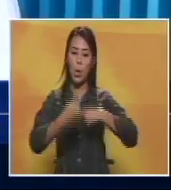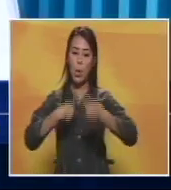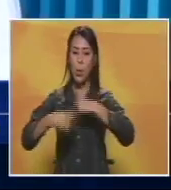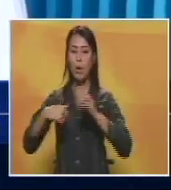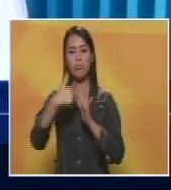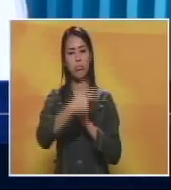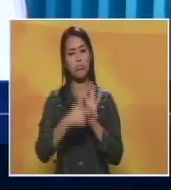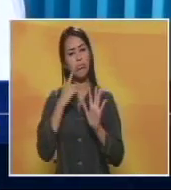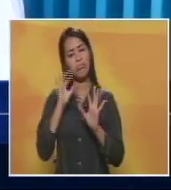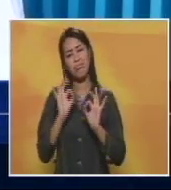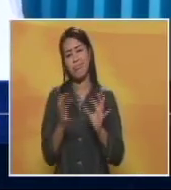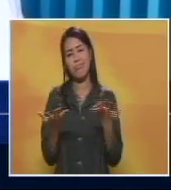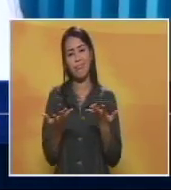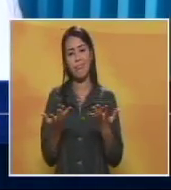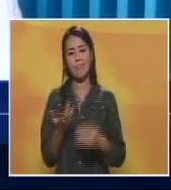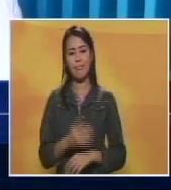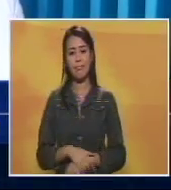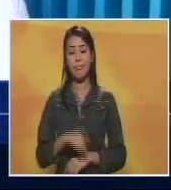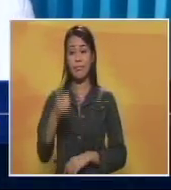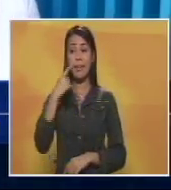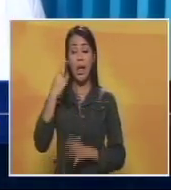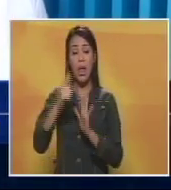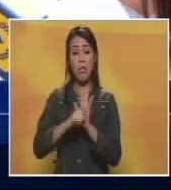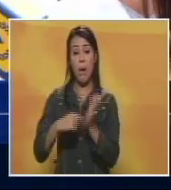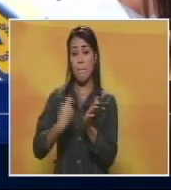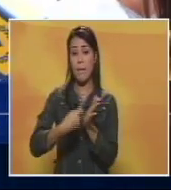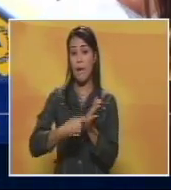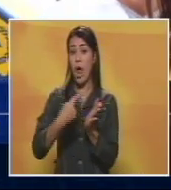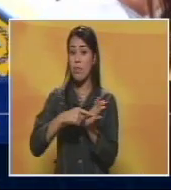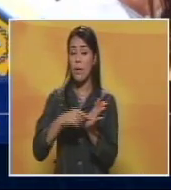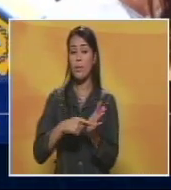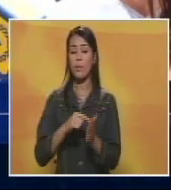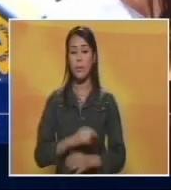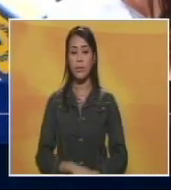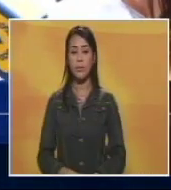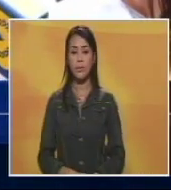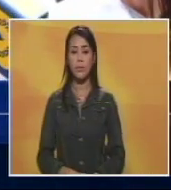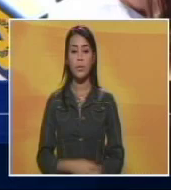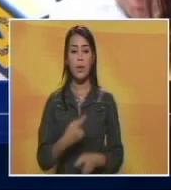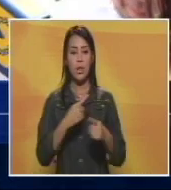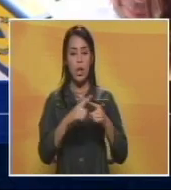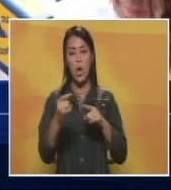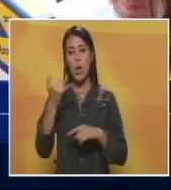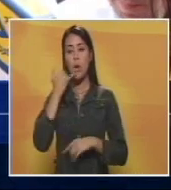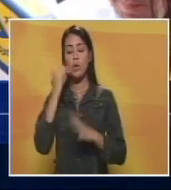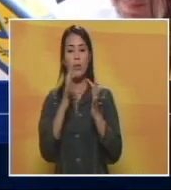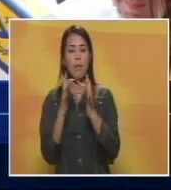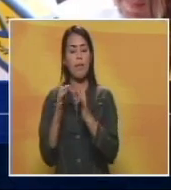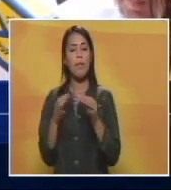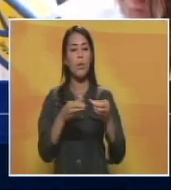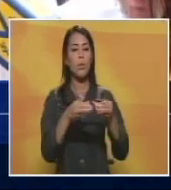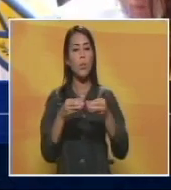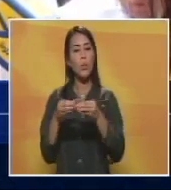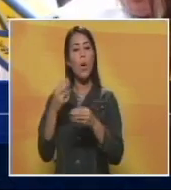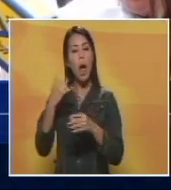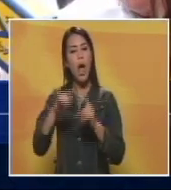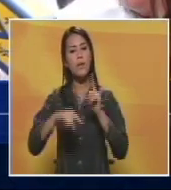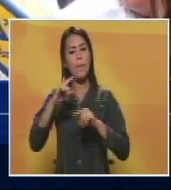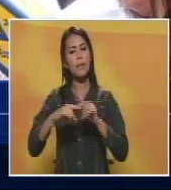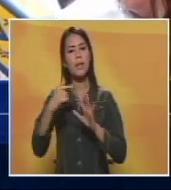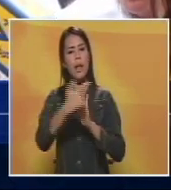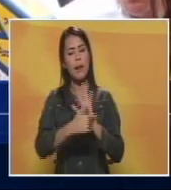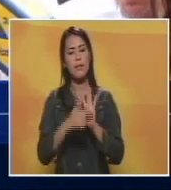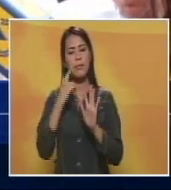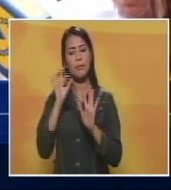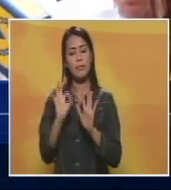productos alcanza para que el patrono cumpla con lo que les adeuda. Lo ha constatado diferentes organismos del Estado donde ha ingresado materia prima y la